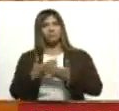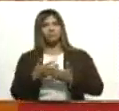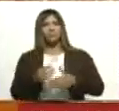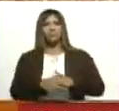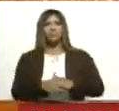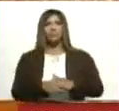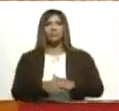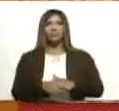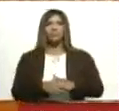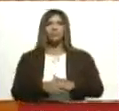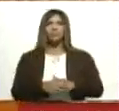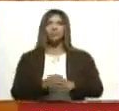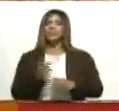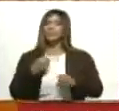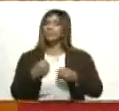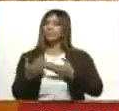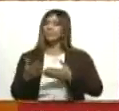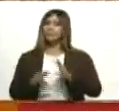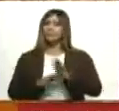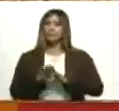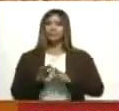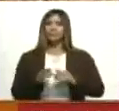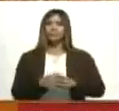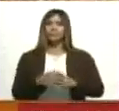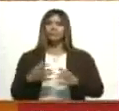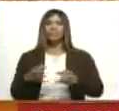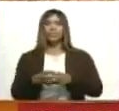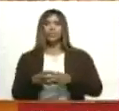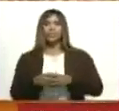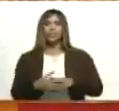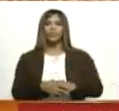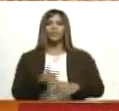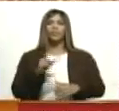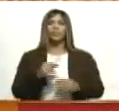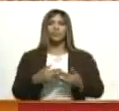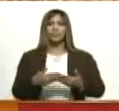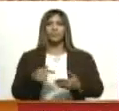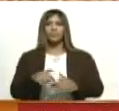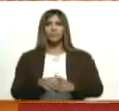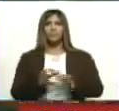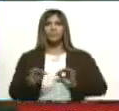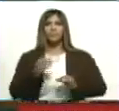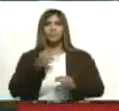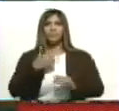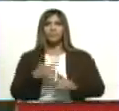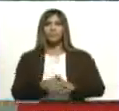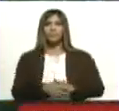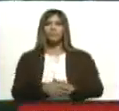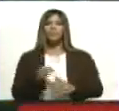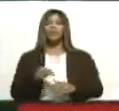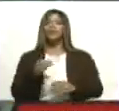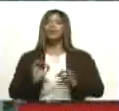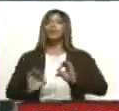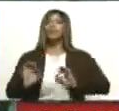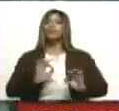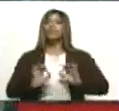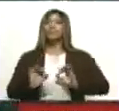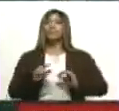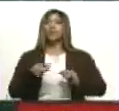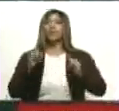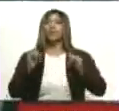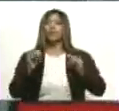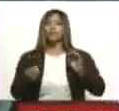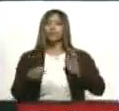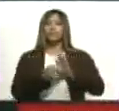por esta entrevista. Auguro éxitos y bendiciones para tu agrupación y, por supuesto, para este montaje maravilloso. Esta maravillosa obra fue la pieza